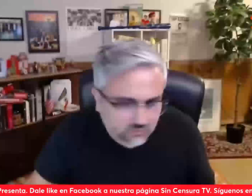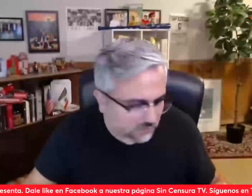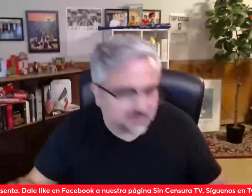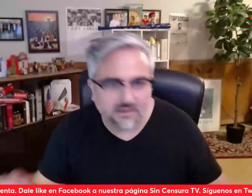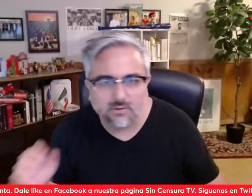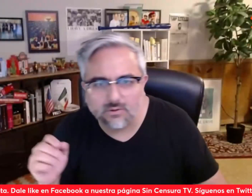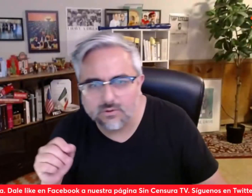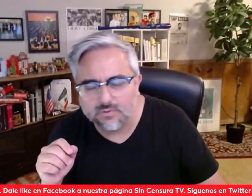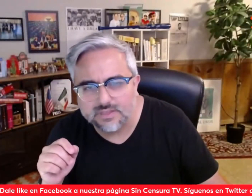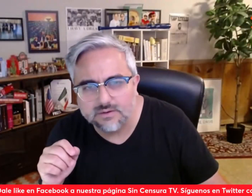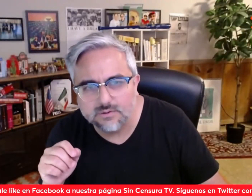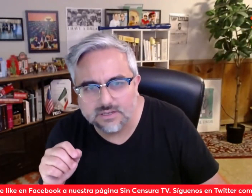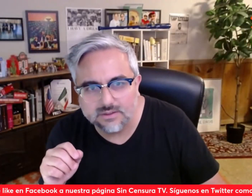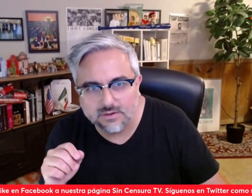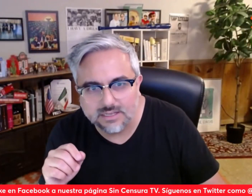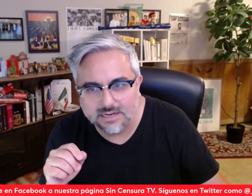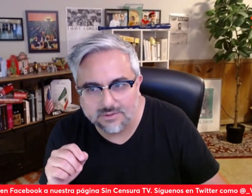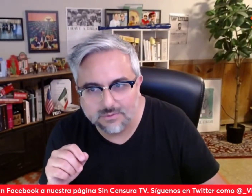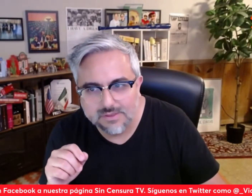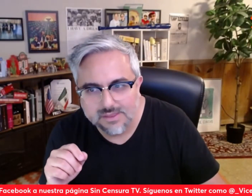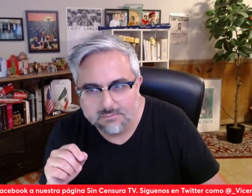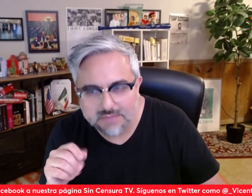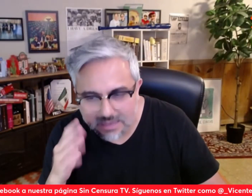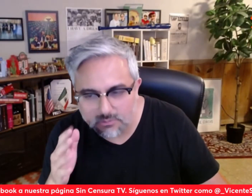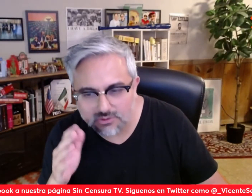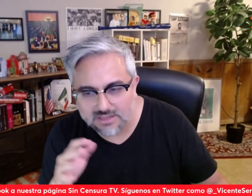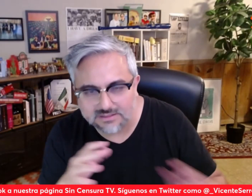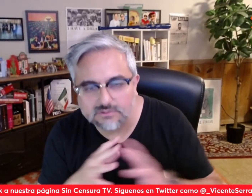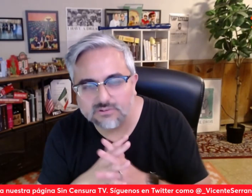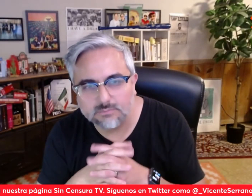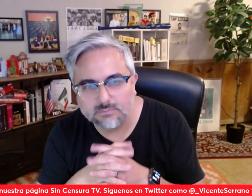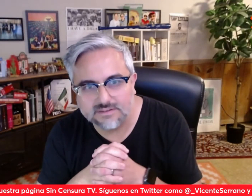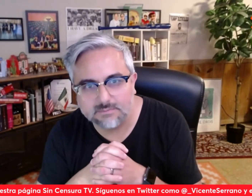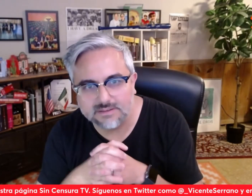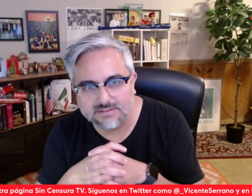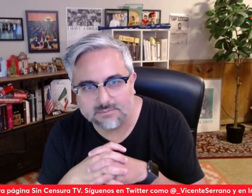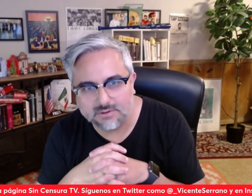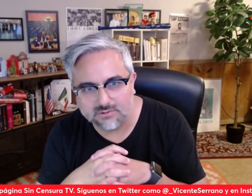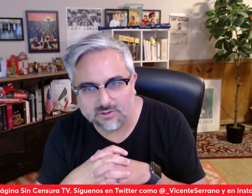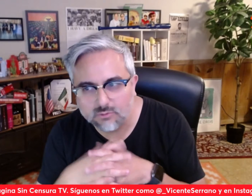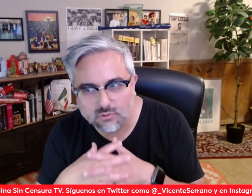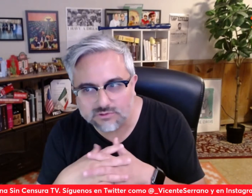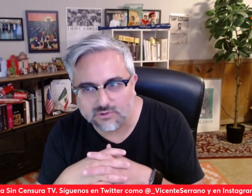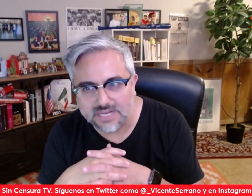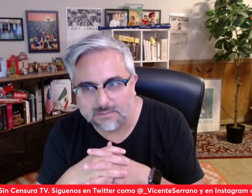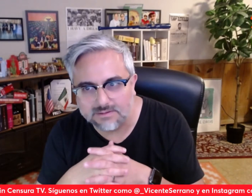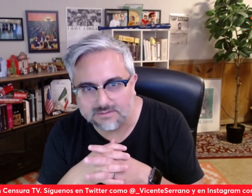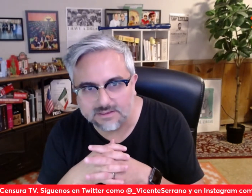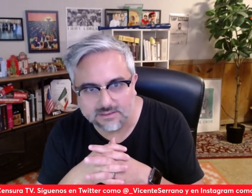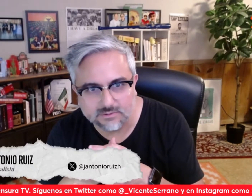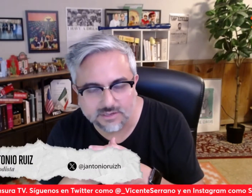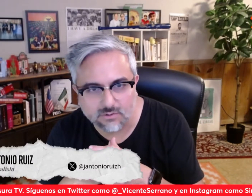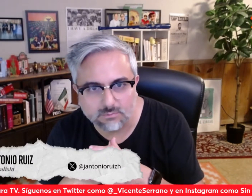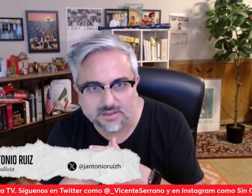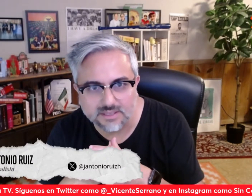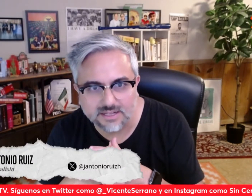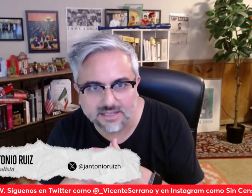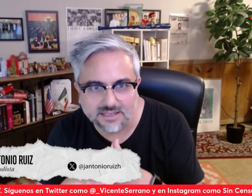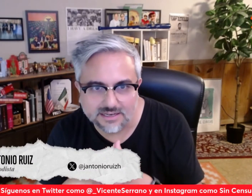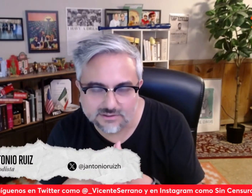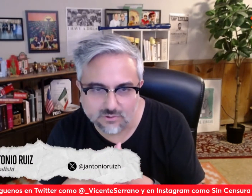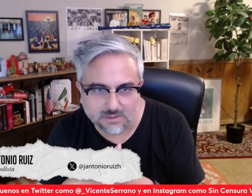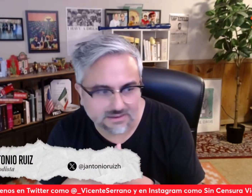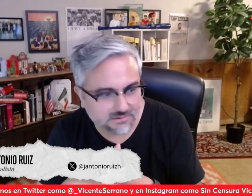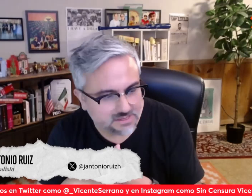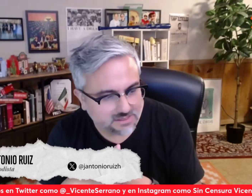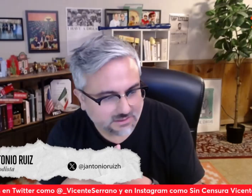estoy totalmente de acuerdo contigo, querido Ricardo. Me llama mucho la atención siempre estas participaciones muy cuestionables de nuestra compañera